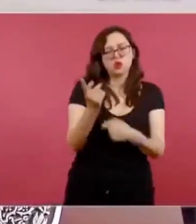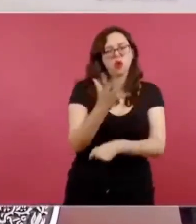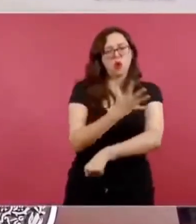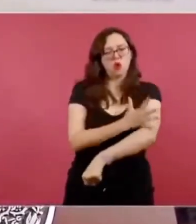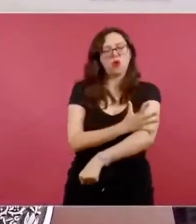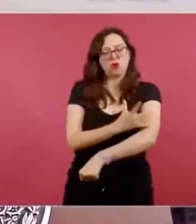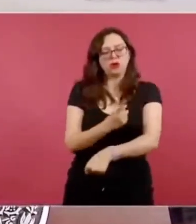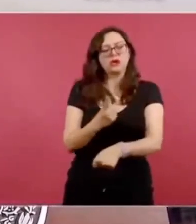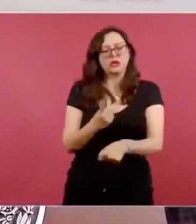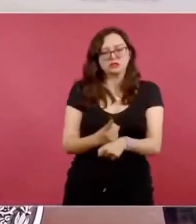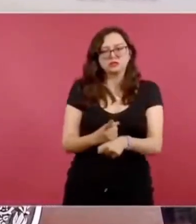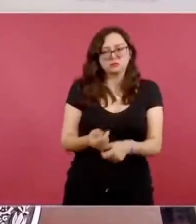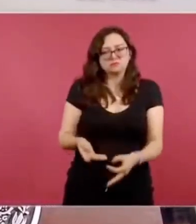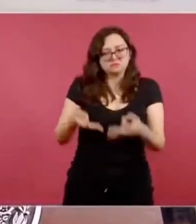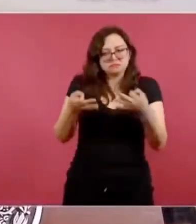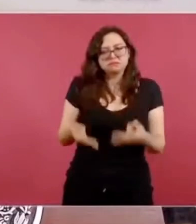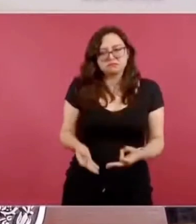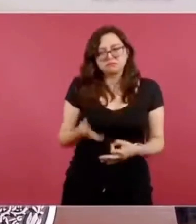ministros